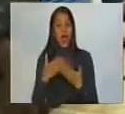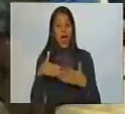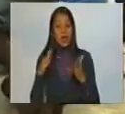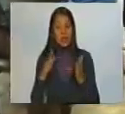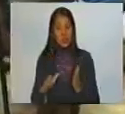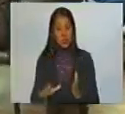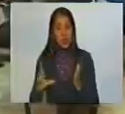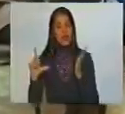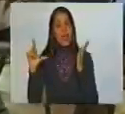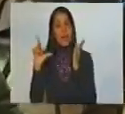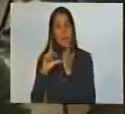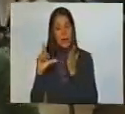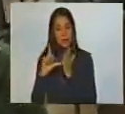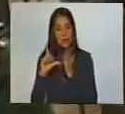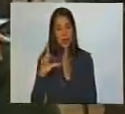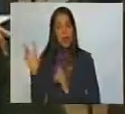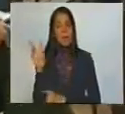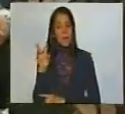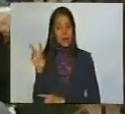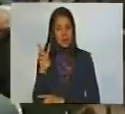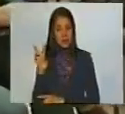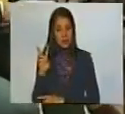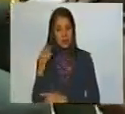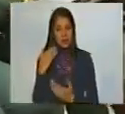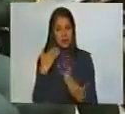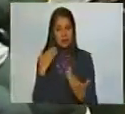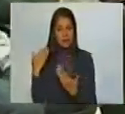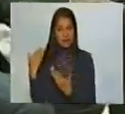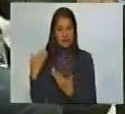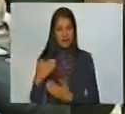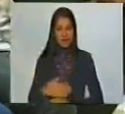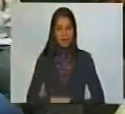Federación Venezolana de Estudiantes de Educación Media.